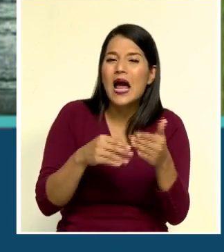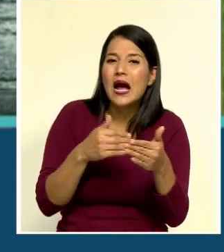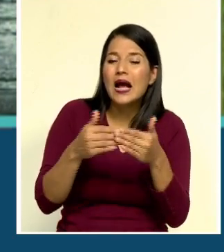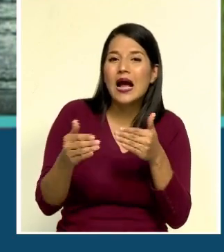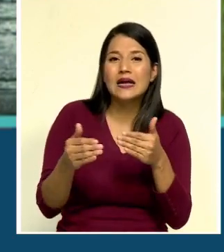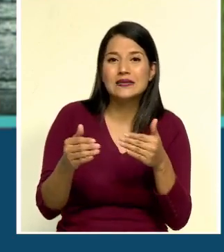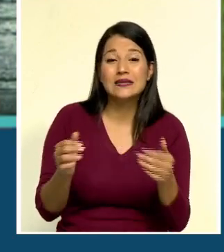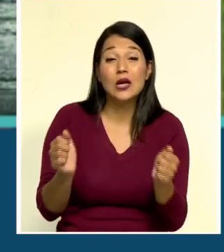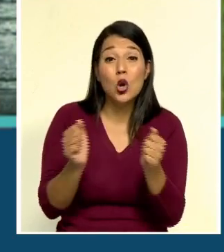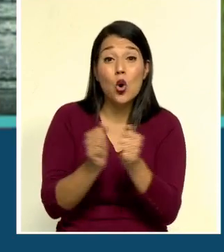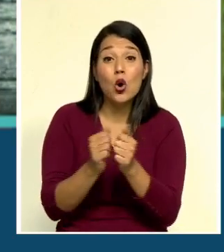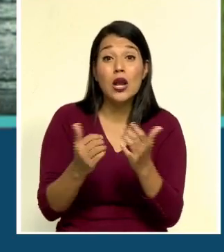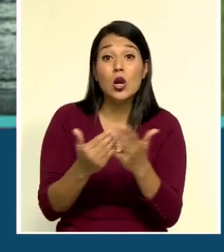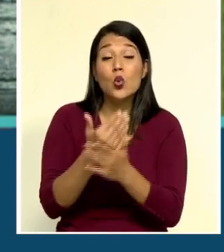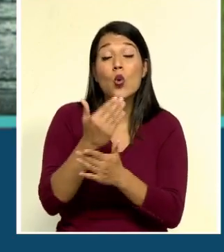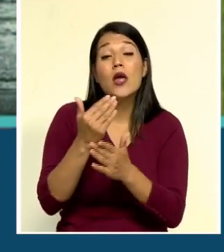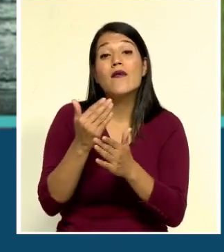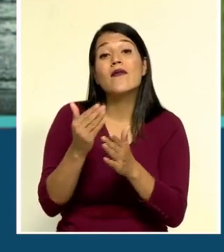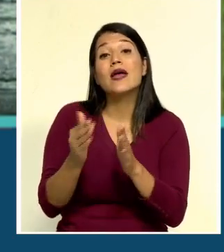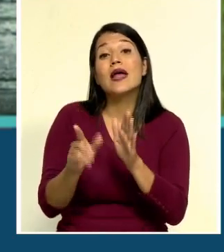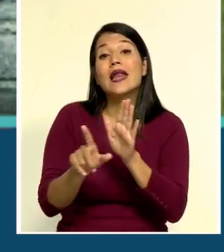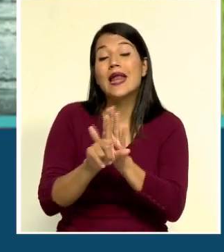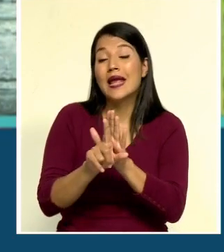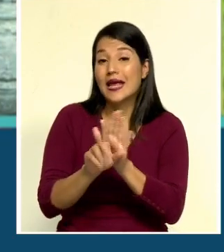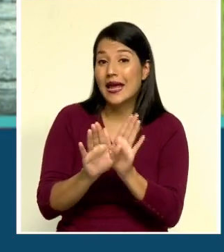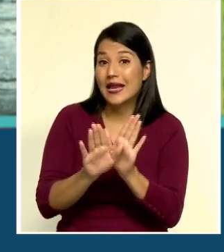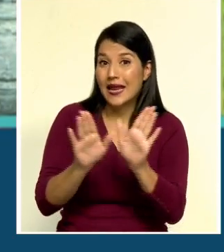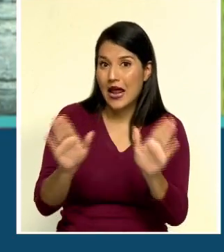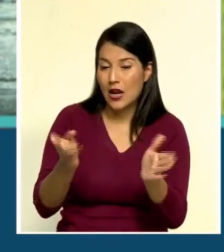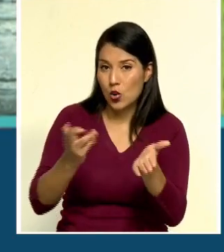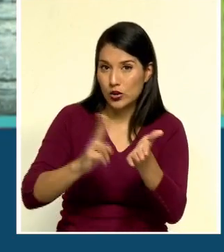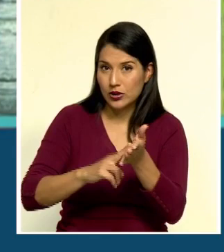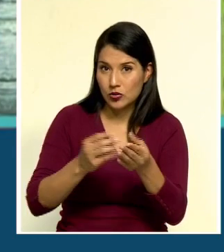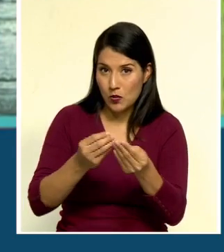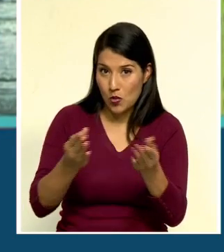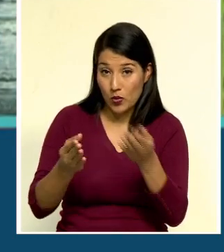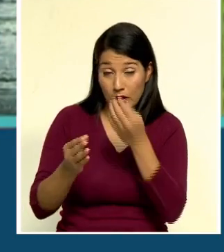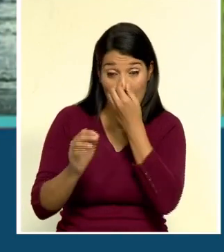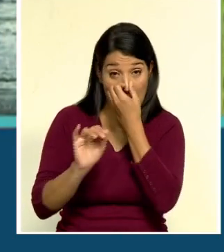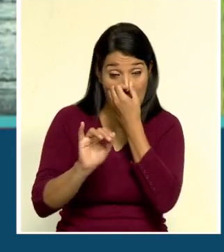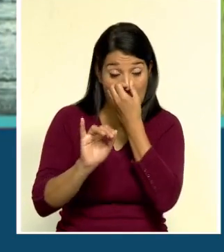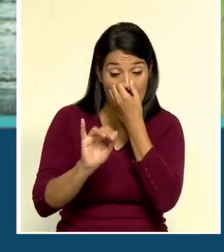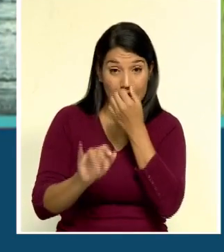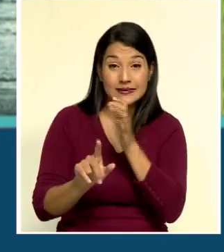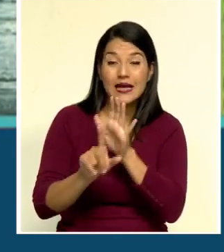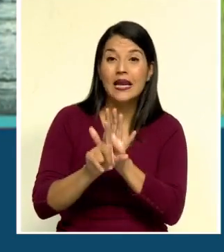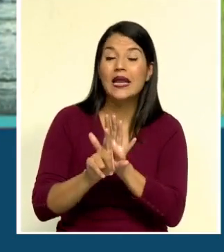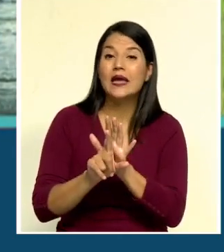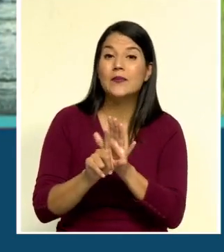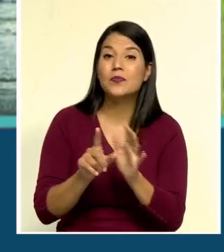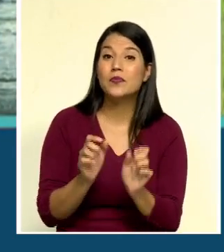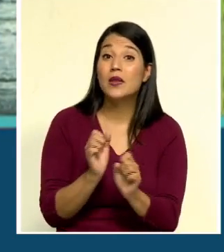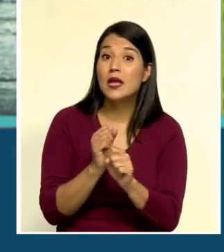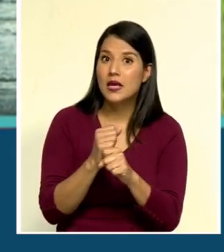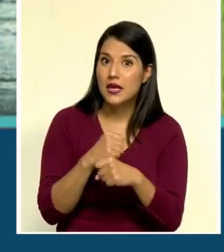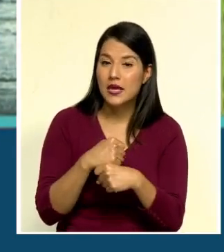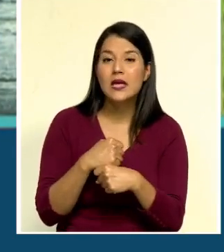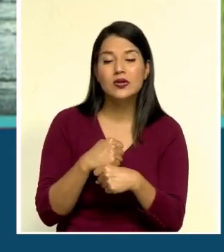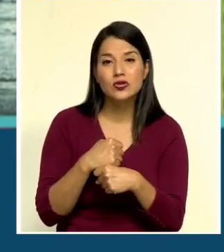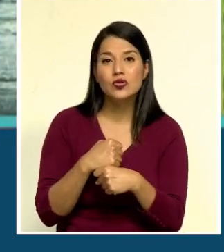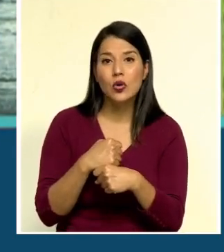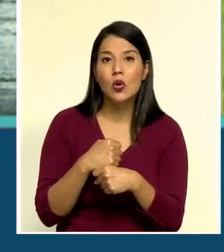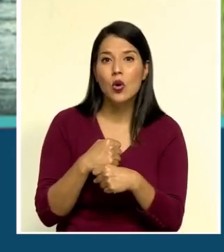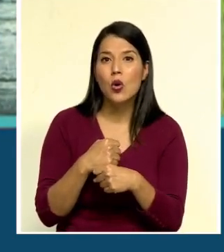en vigencia de la nueva Ley General de Contratación Pública. Esta legislación hizo una buena